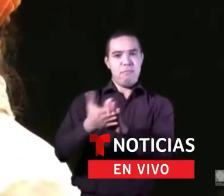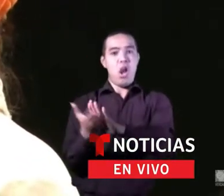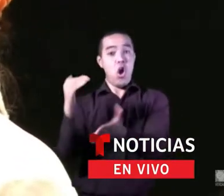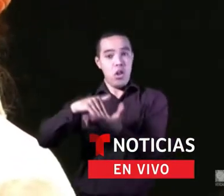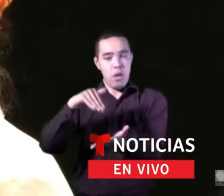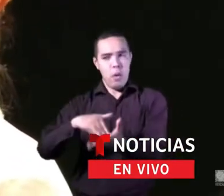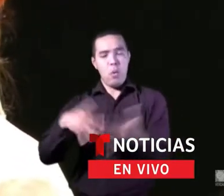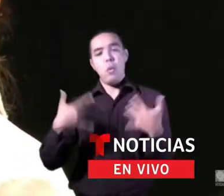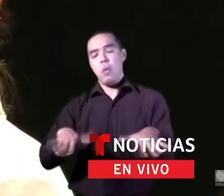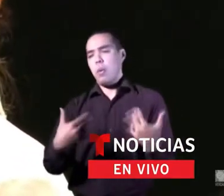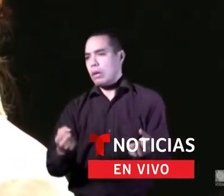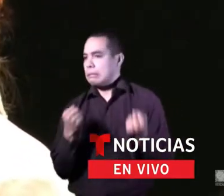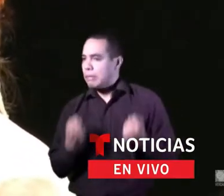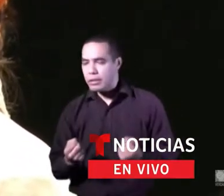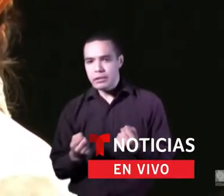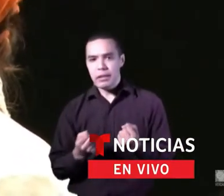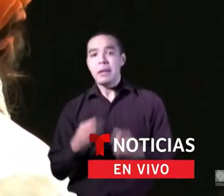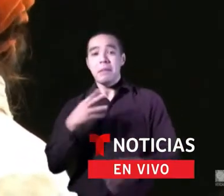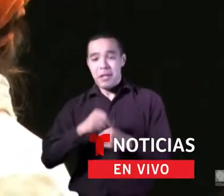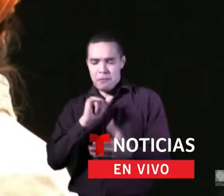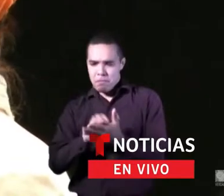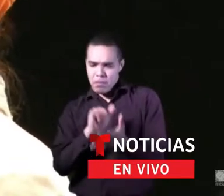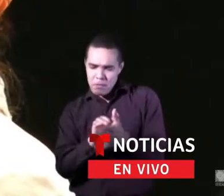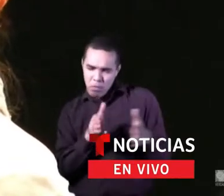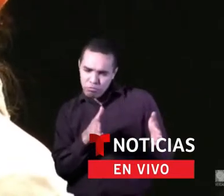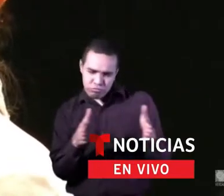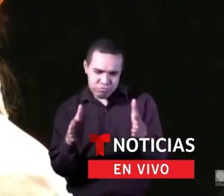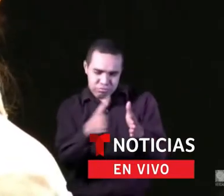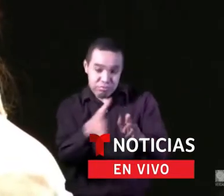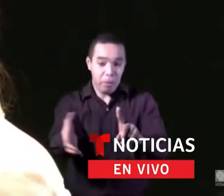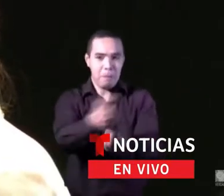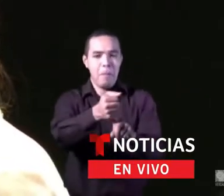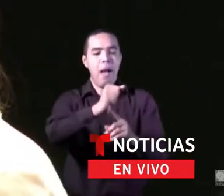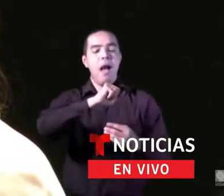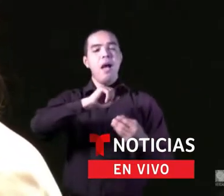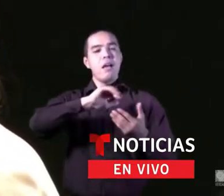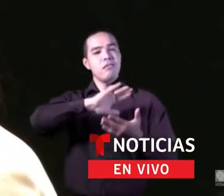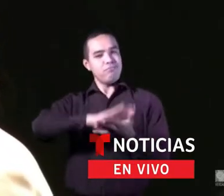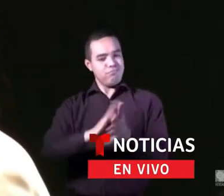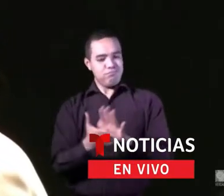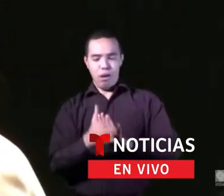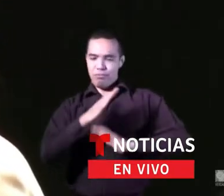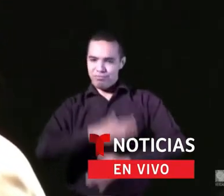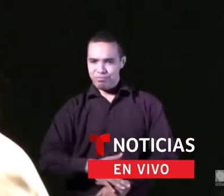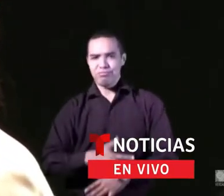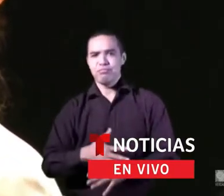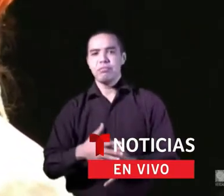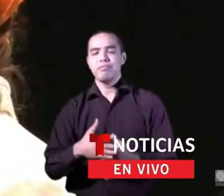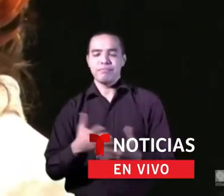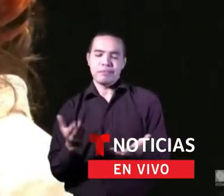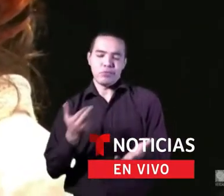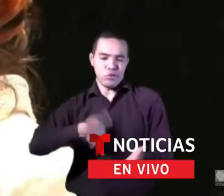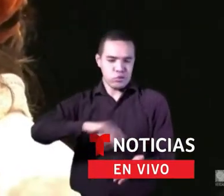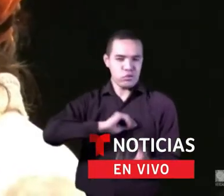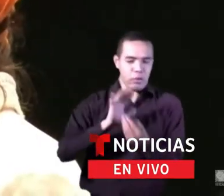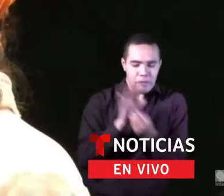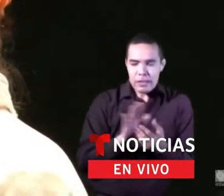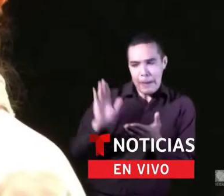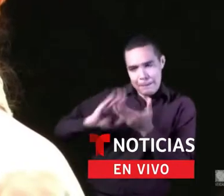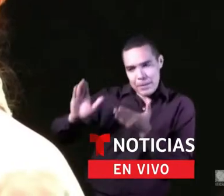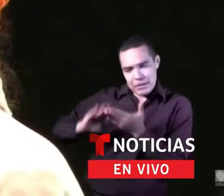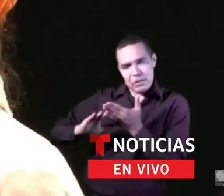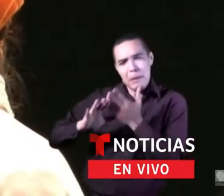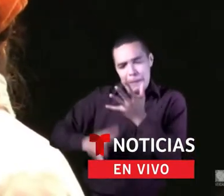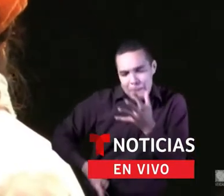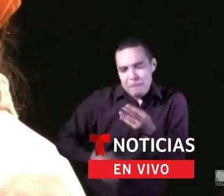el camino que llega hasta ella más allá de cualquier perdón por parte de nosotras sus víctimas pasa por una